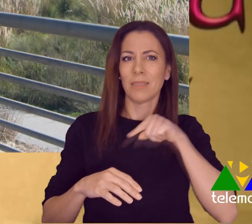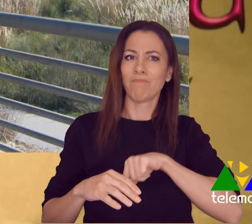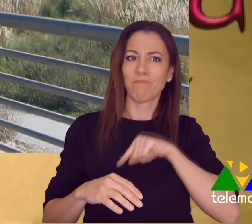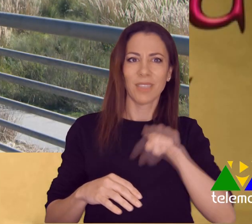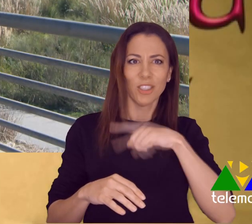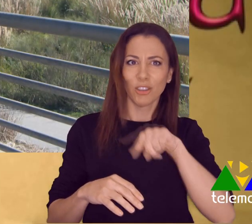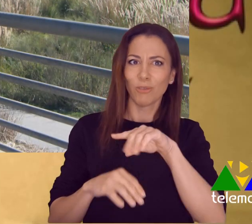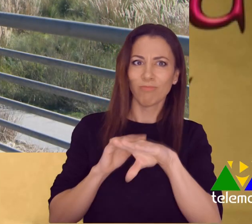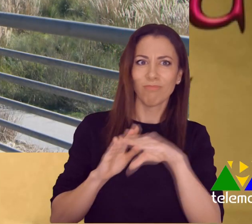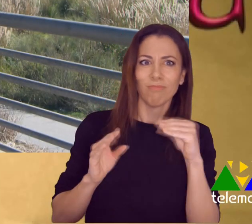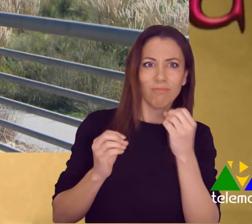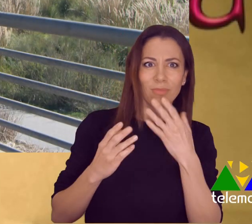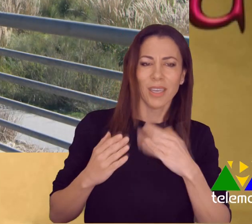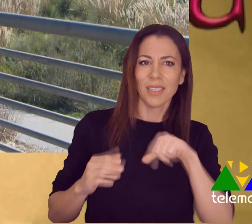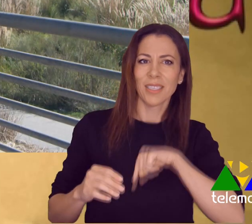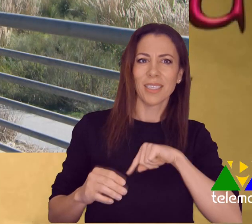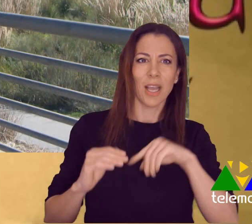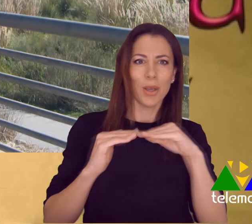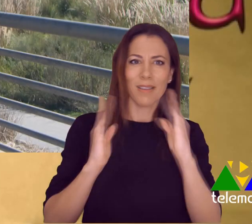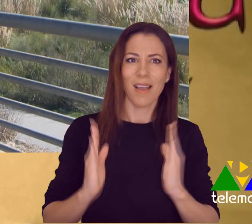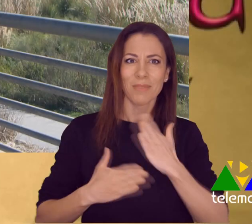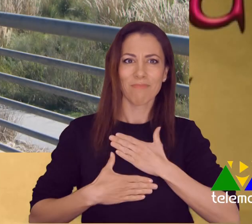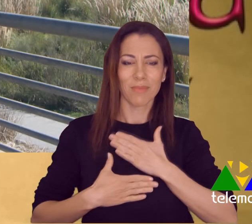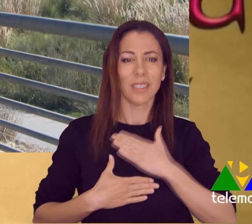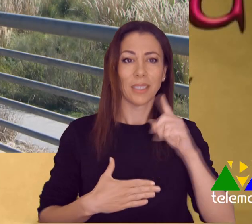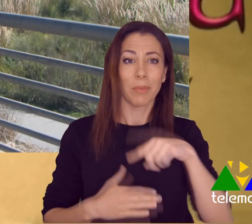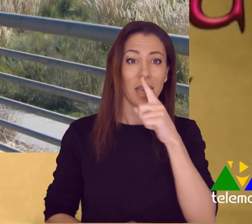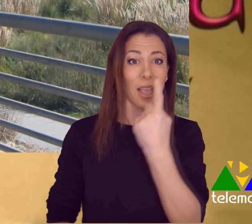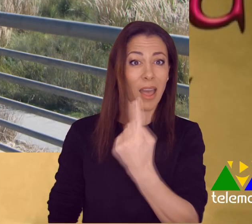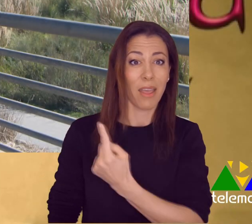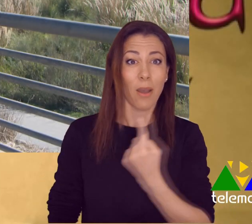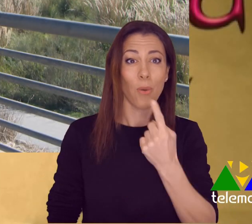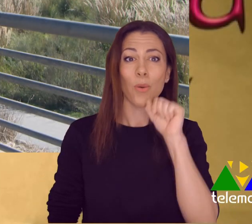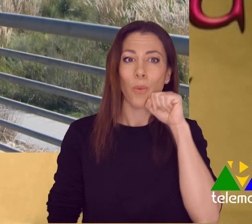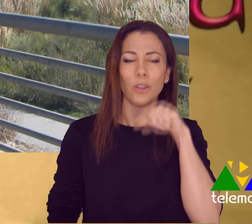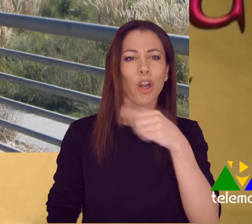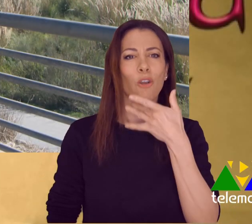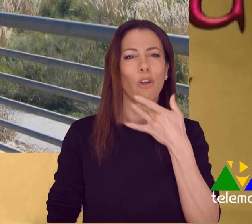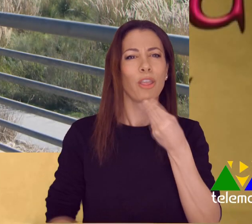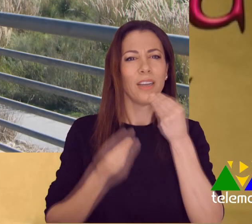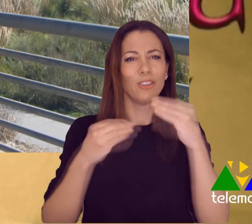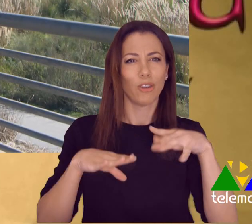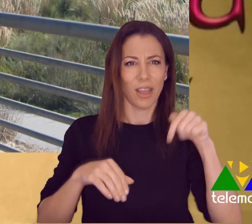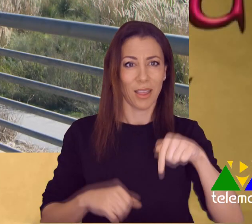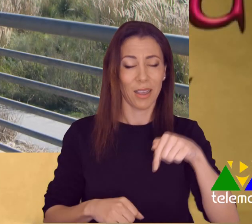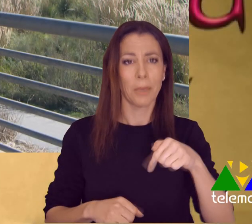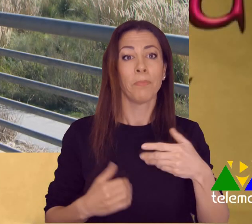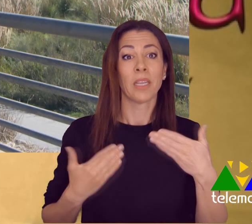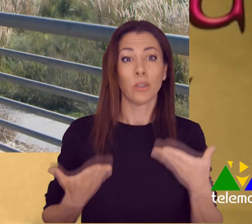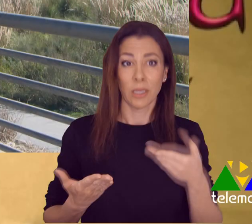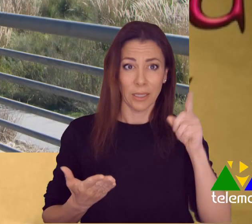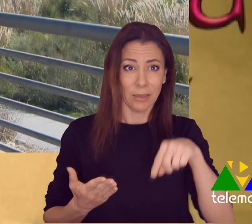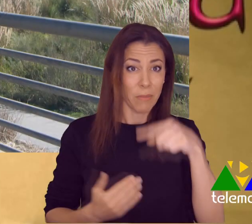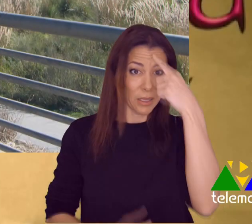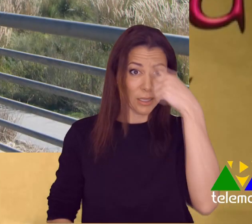de sus hogares y lógicamente de que cada uno de los motroleños conozcan la historia de nuestro municipio. Y camino que también